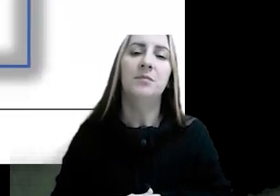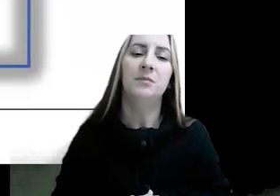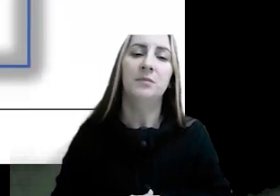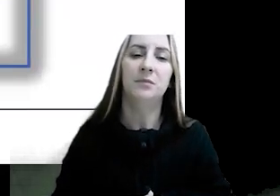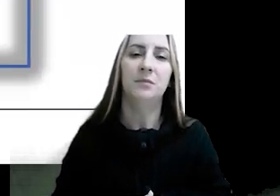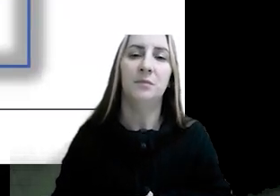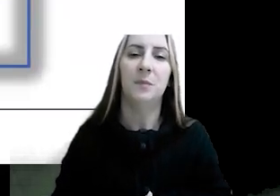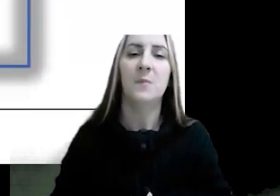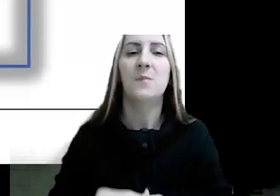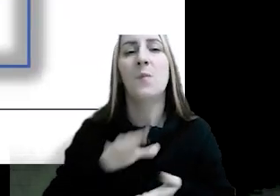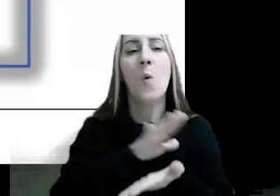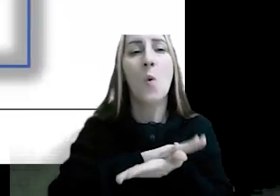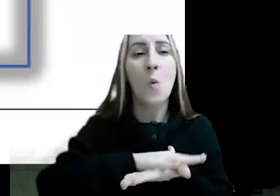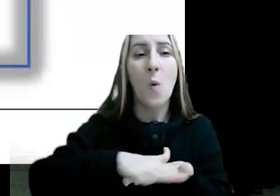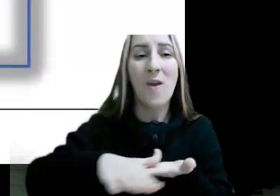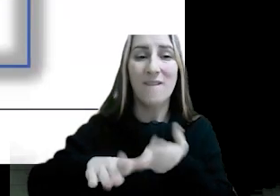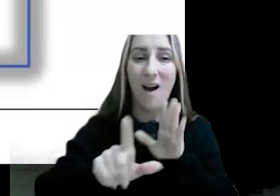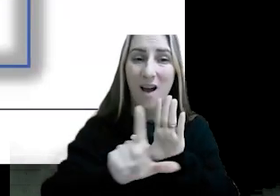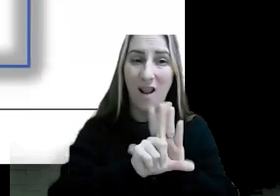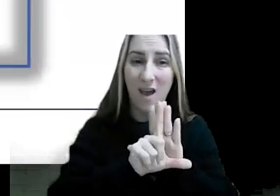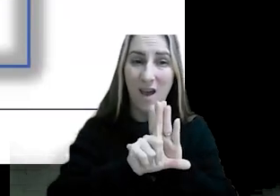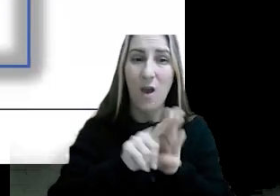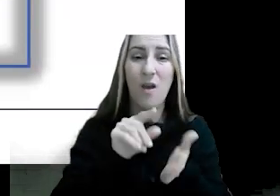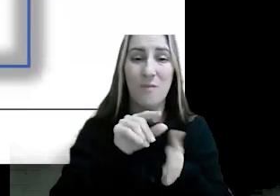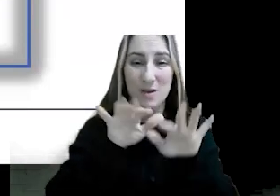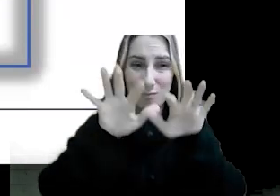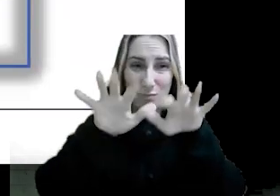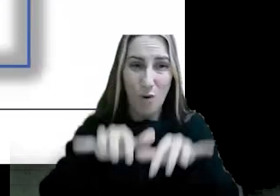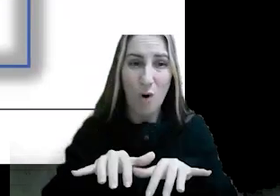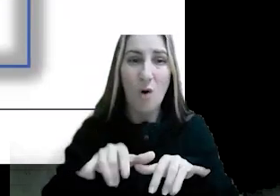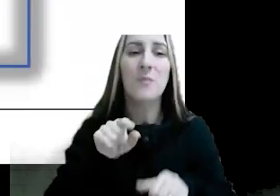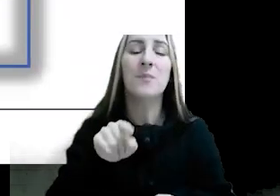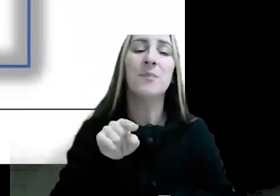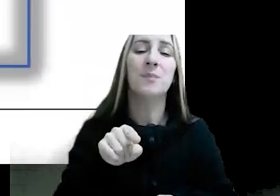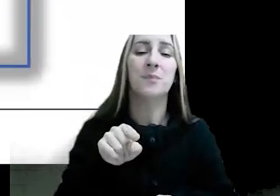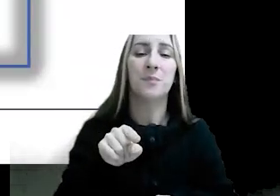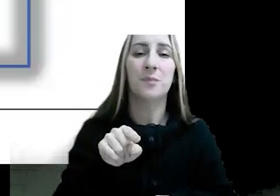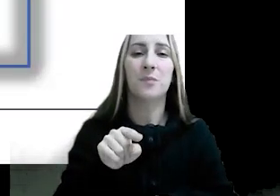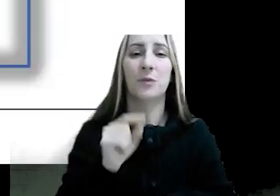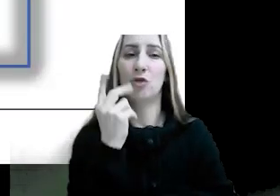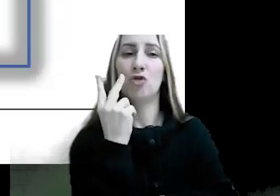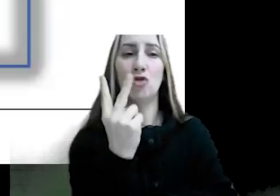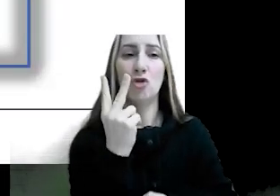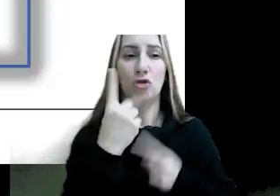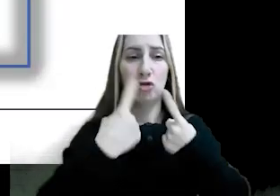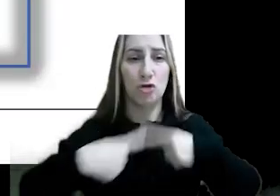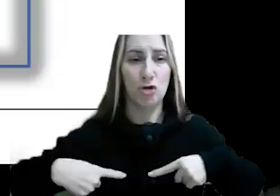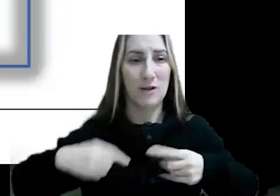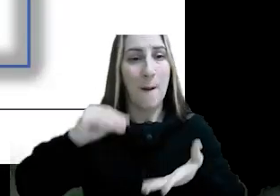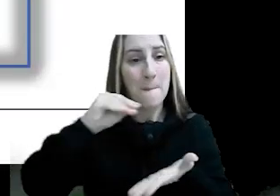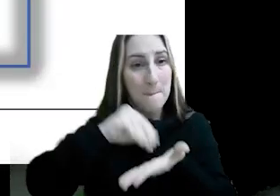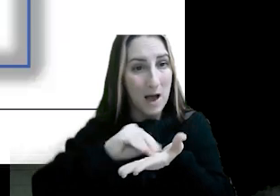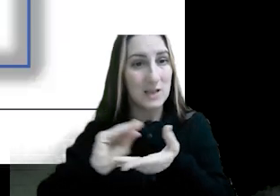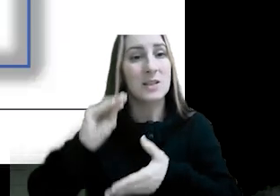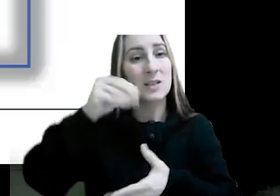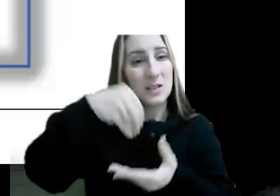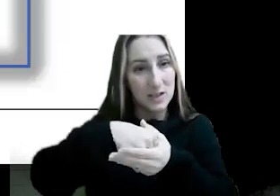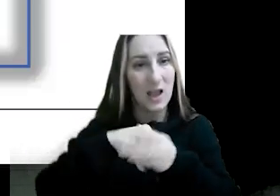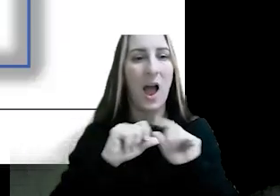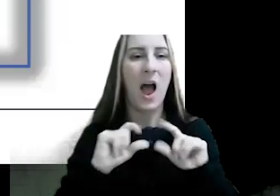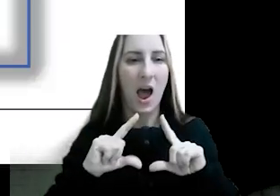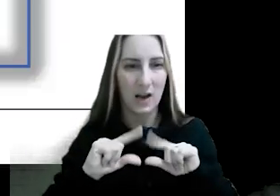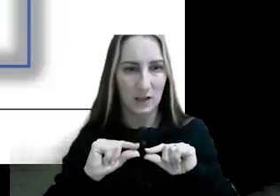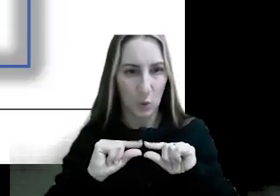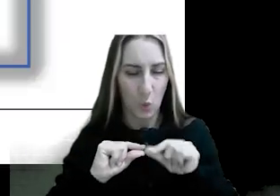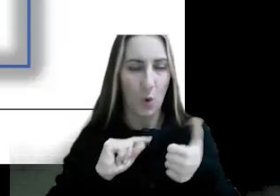esta nueva ley, este nuevo texto trajo dos cosas más que incluye en ese artículo. En